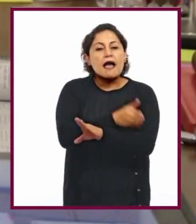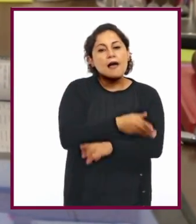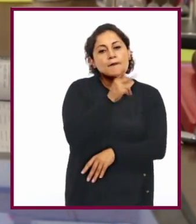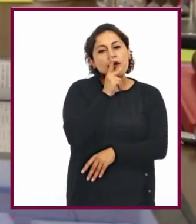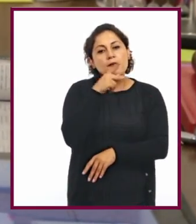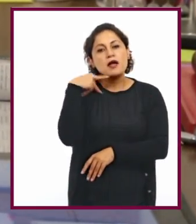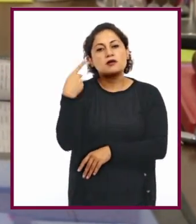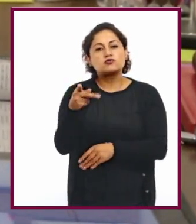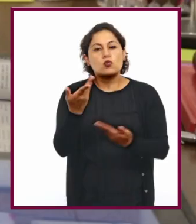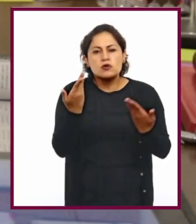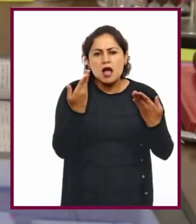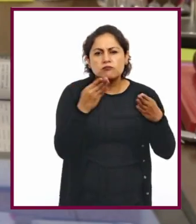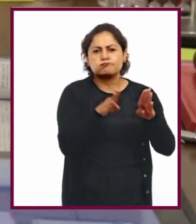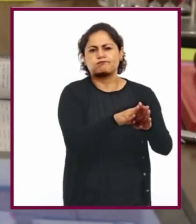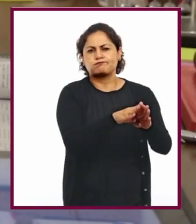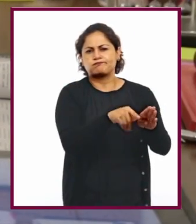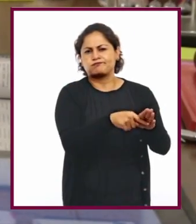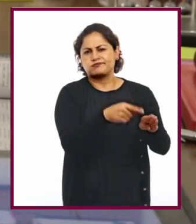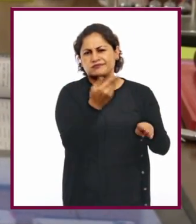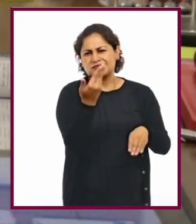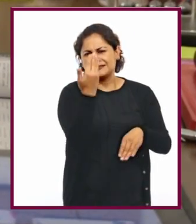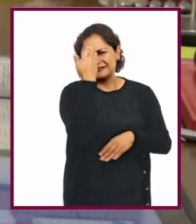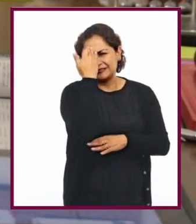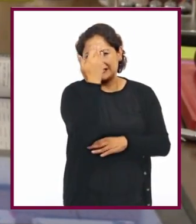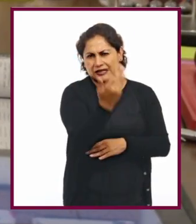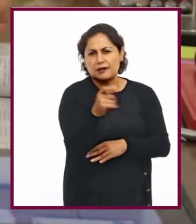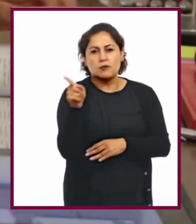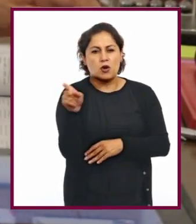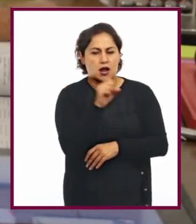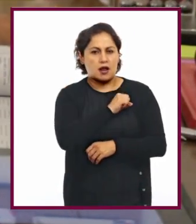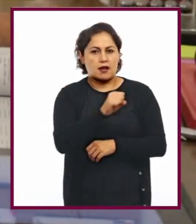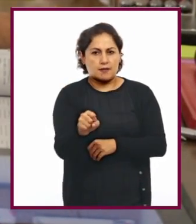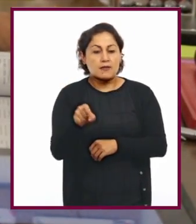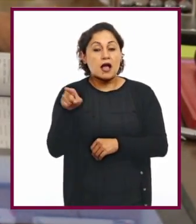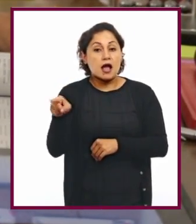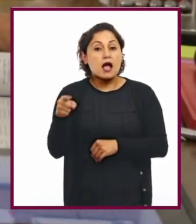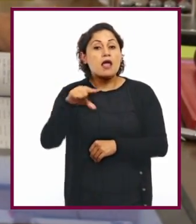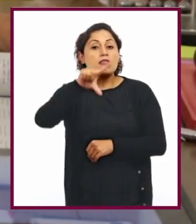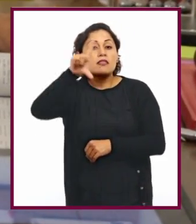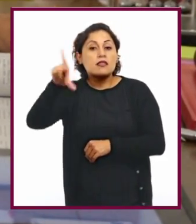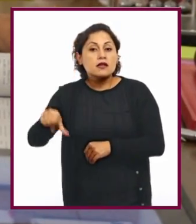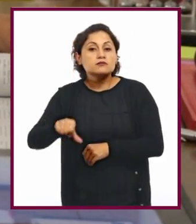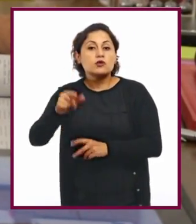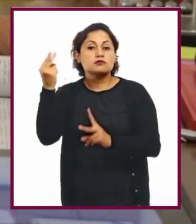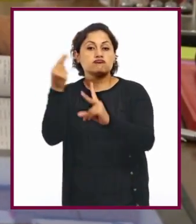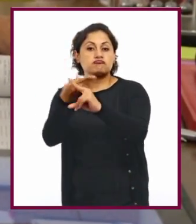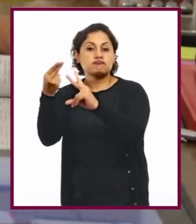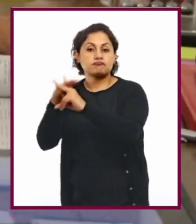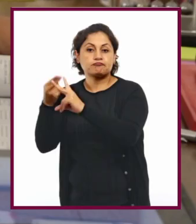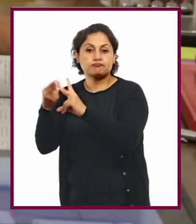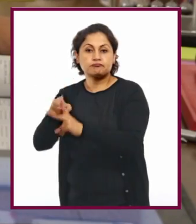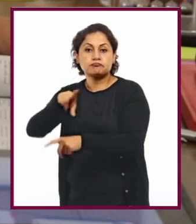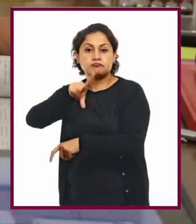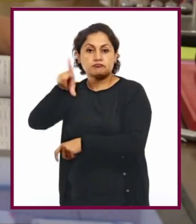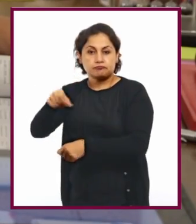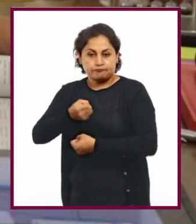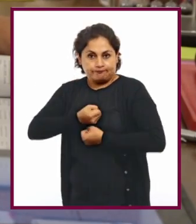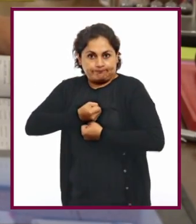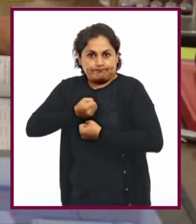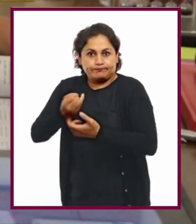durante días en un sótano cuando se portaba mal. Este criminal no solo confesó sin el menor empacho en sus